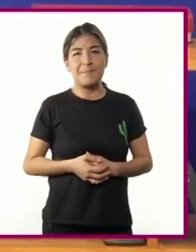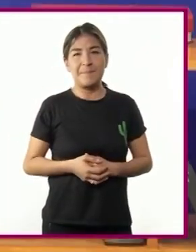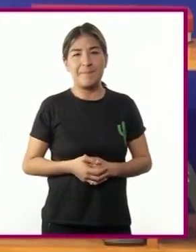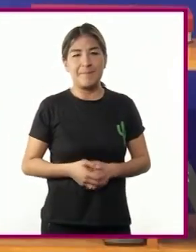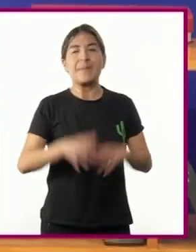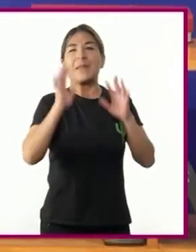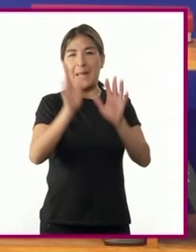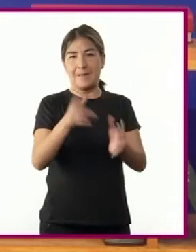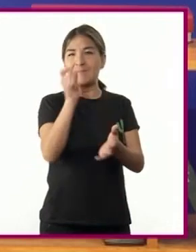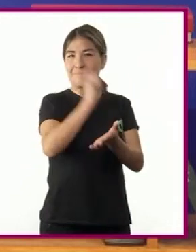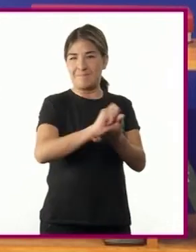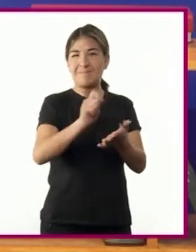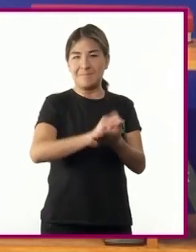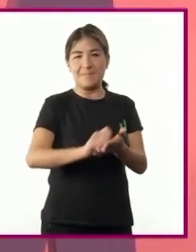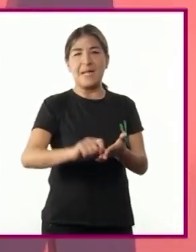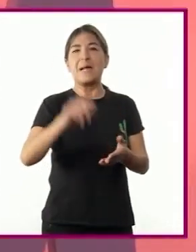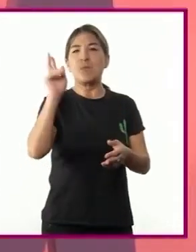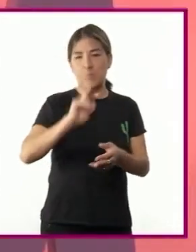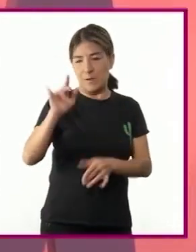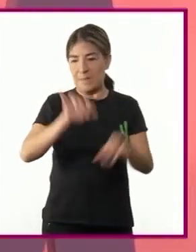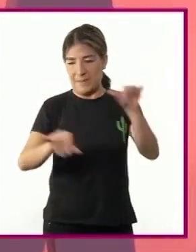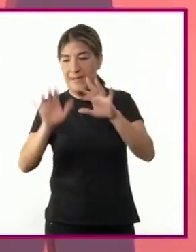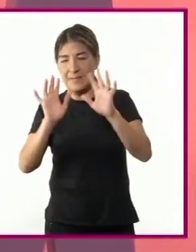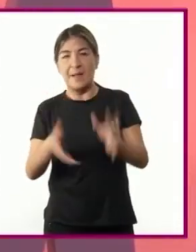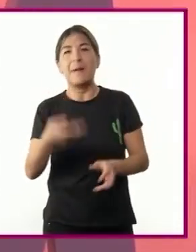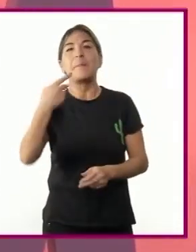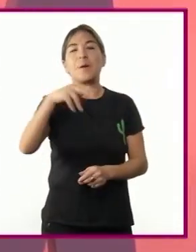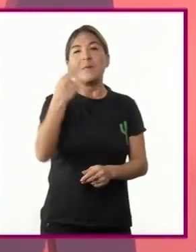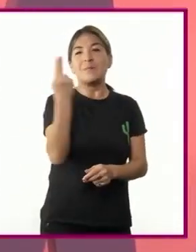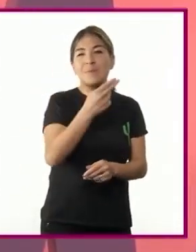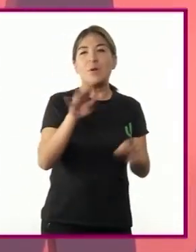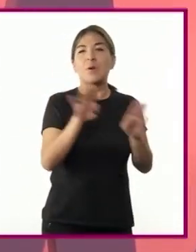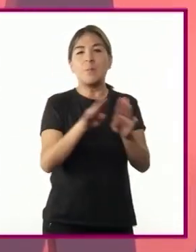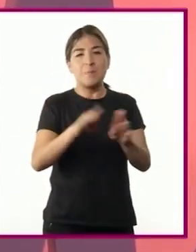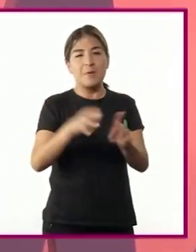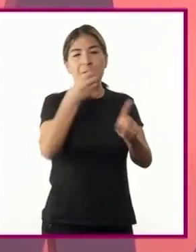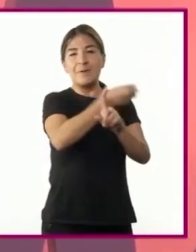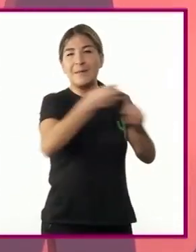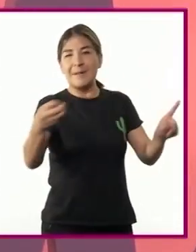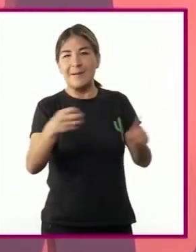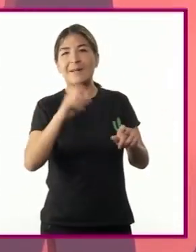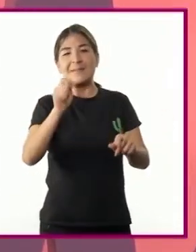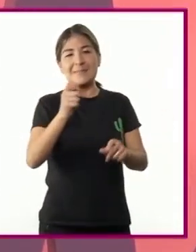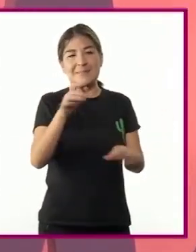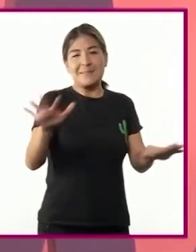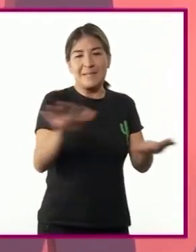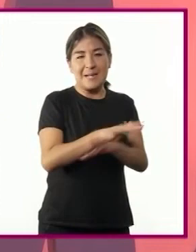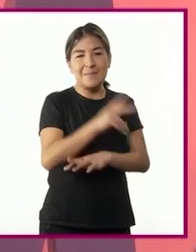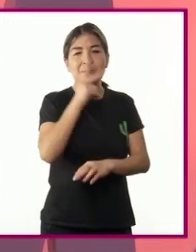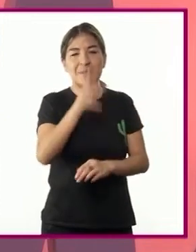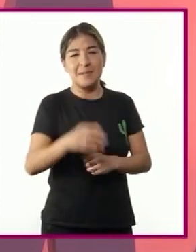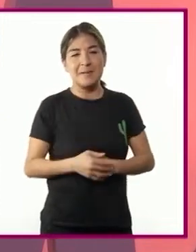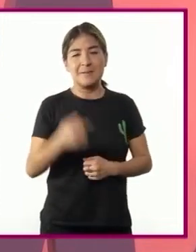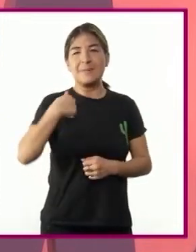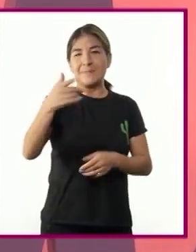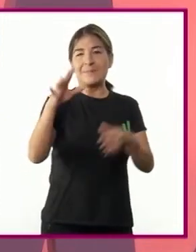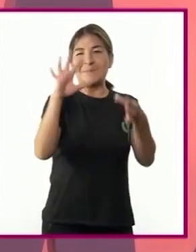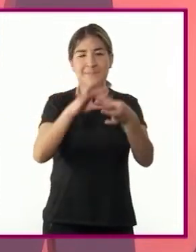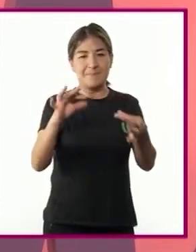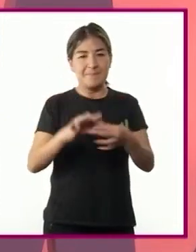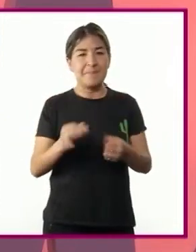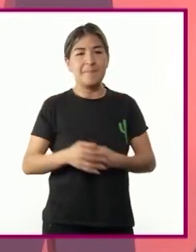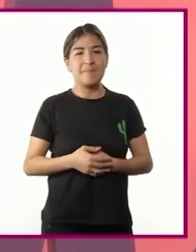se realizó. Sí, pero observa que necesitas hacer un ajuste en la otra oración. Como te decía,